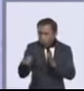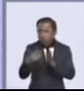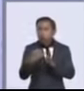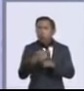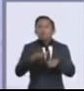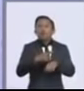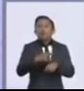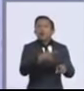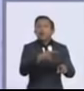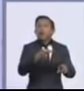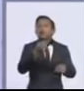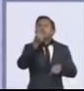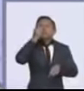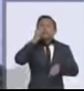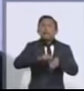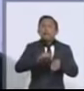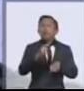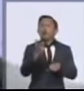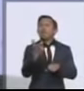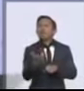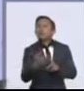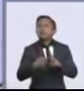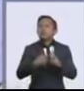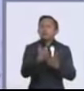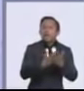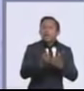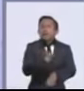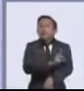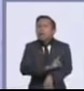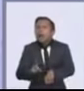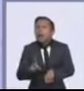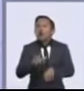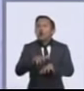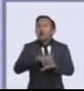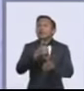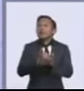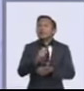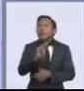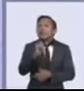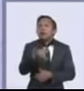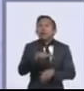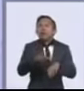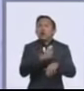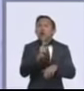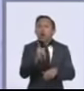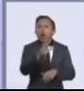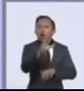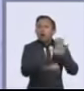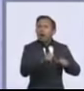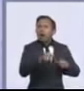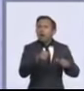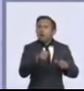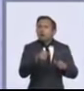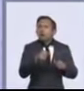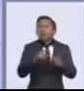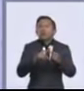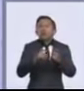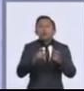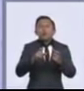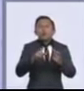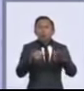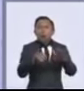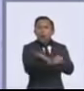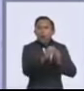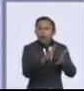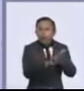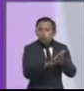Finanzas, al delegado de Tlalpan? Y va a decir, bueno, pero acabaron en la cárcel. Mentira. Acabaron, miren dónde, en su campaña, esto